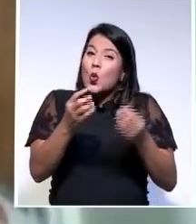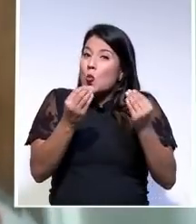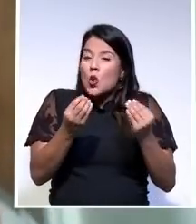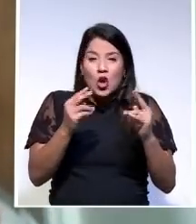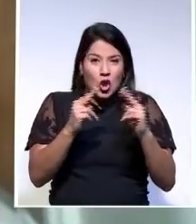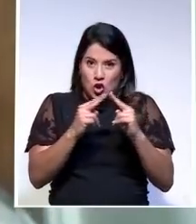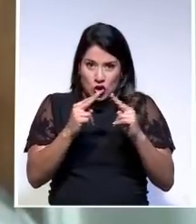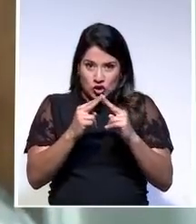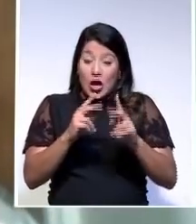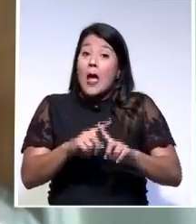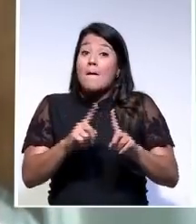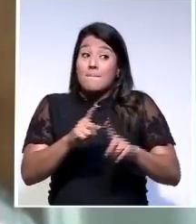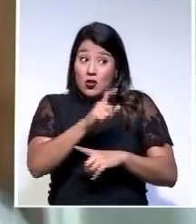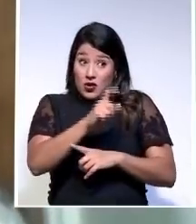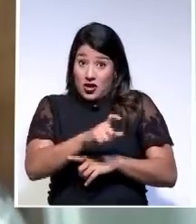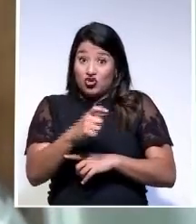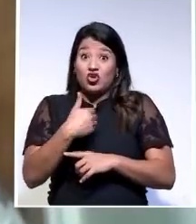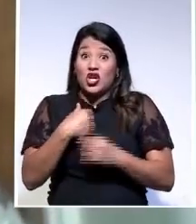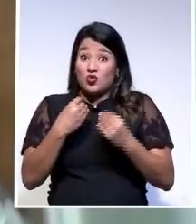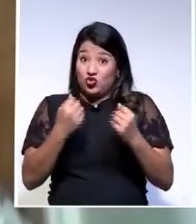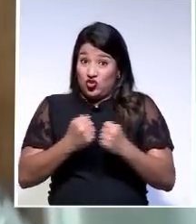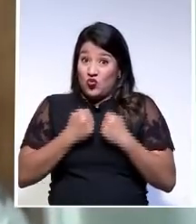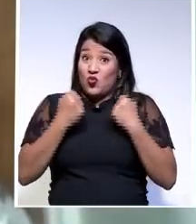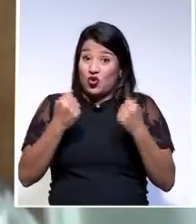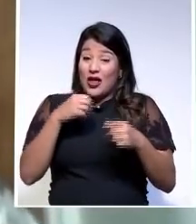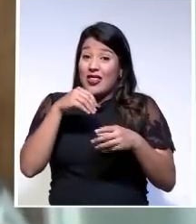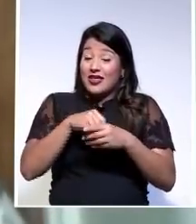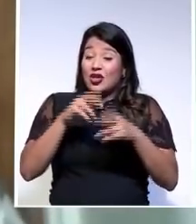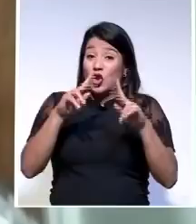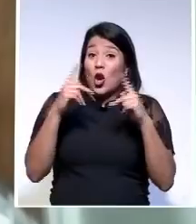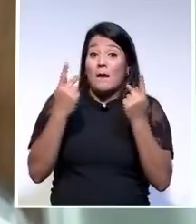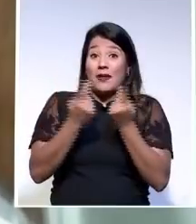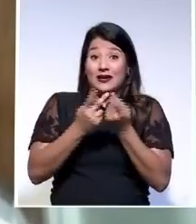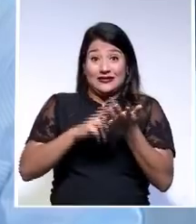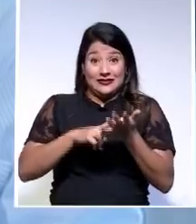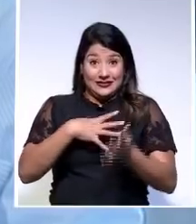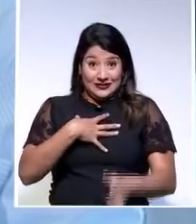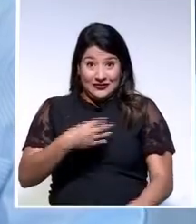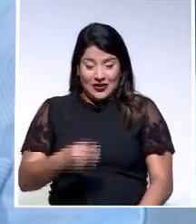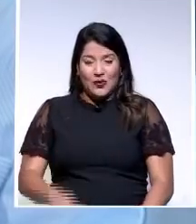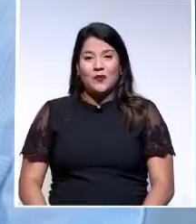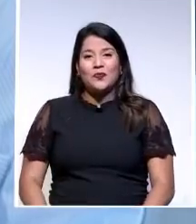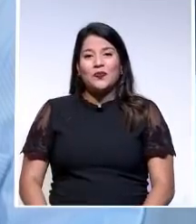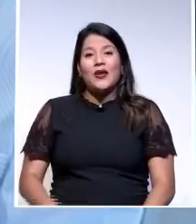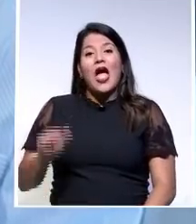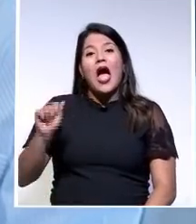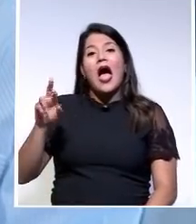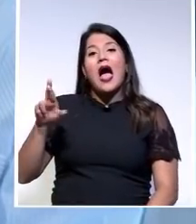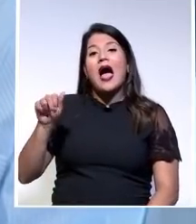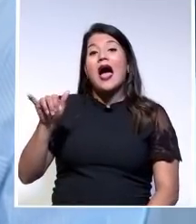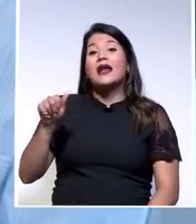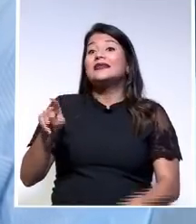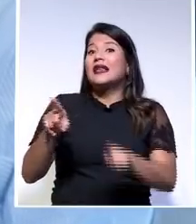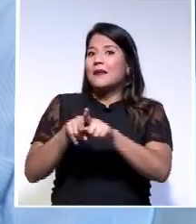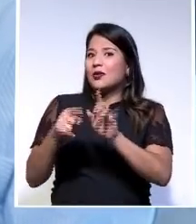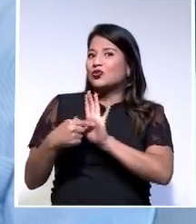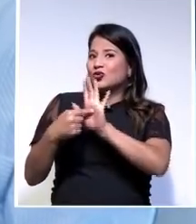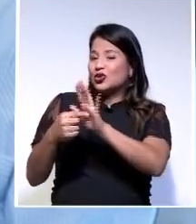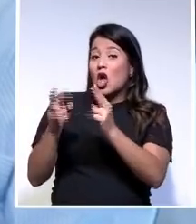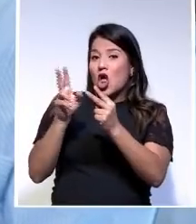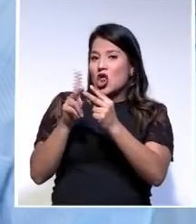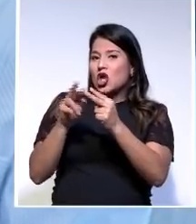público, pero que sí tienen mucho poder a lo interno del partido, a lo interno de las filas. Araya también anunció a dos viejos conocidos